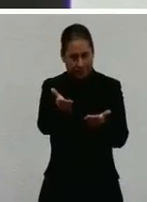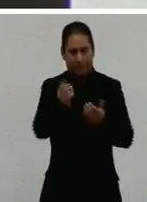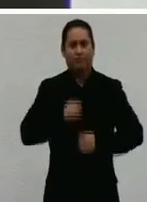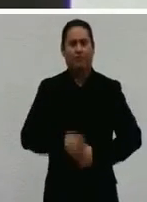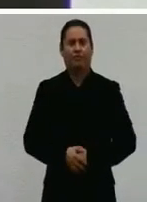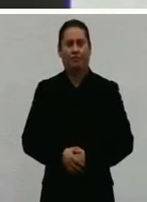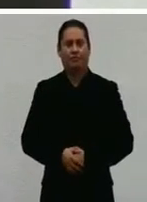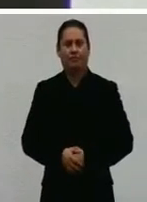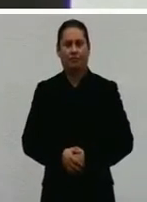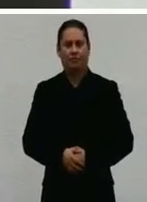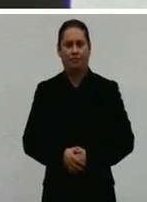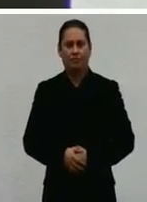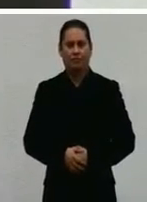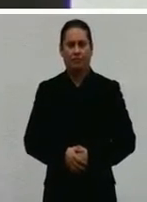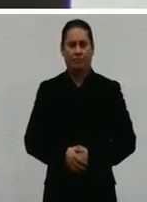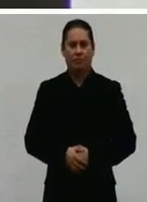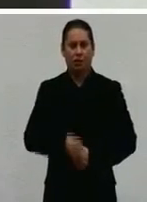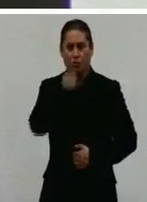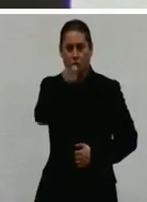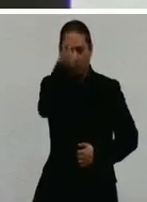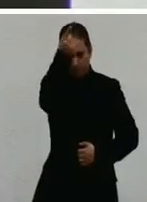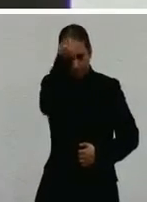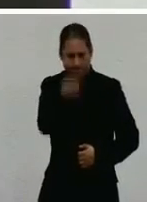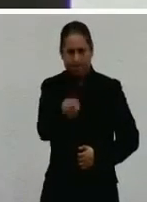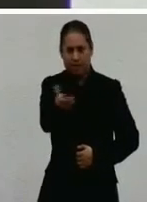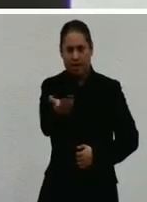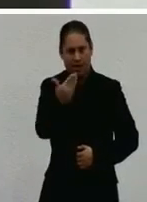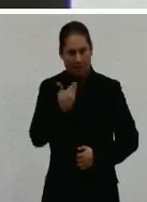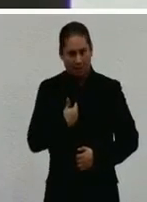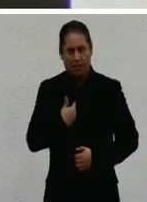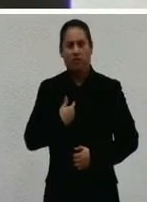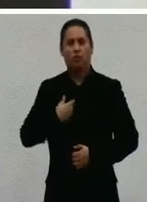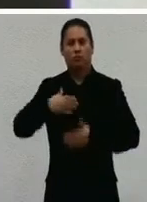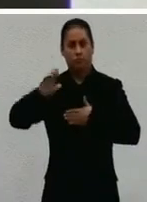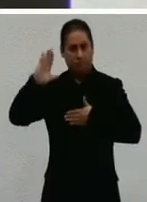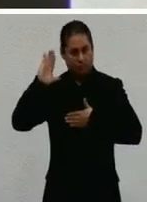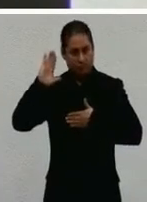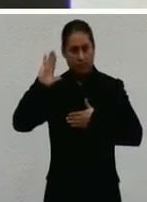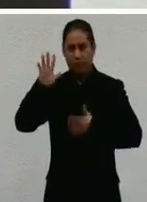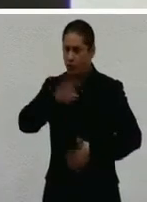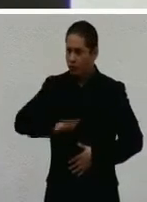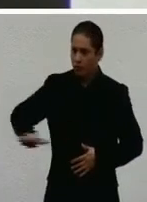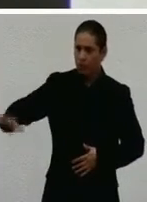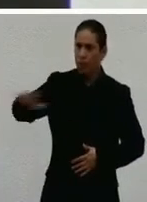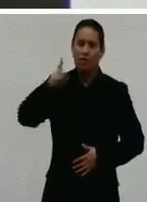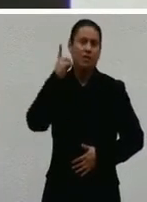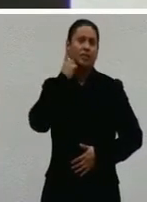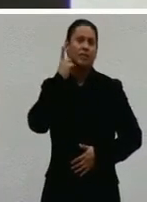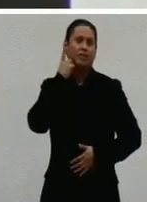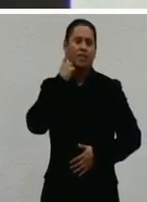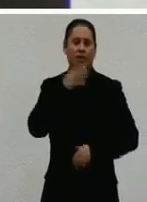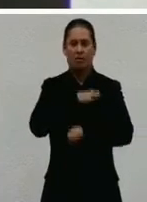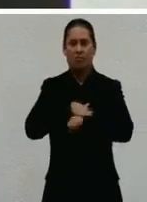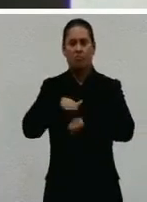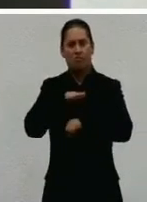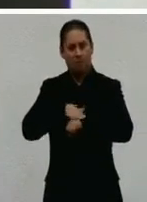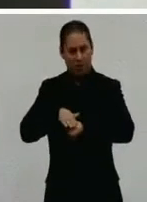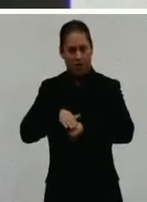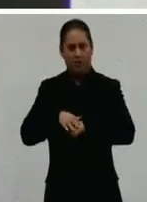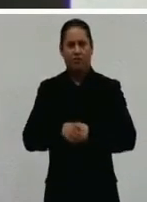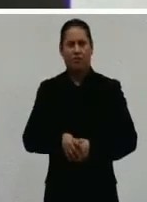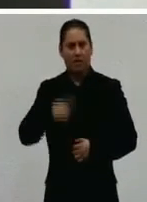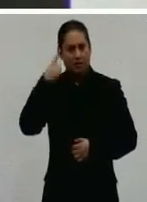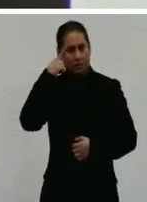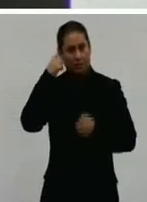estamos a tus órdenes ese es el compromiso de las y los diputados de morena y